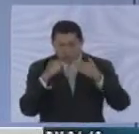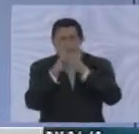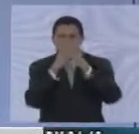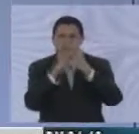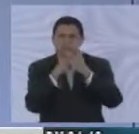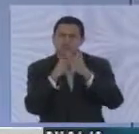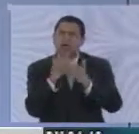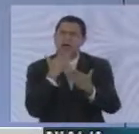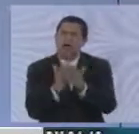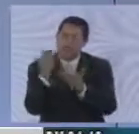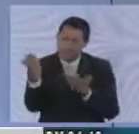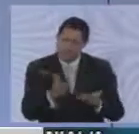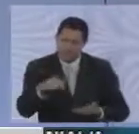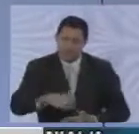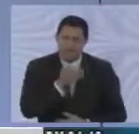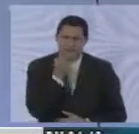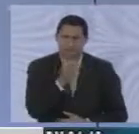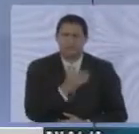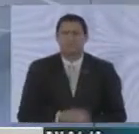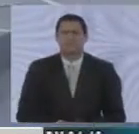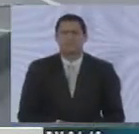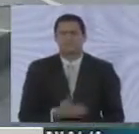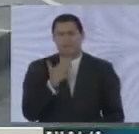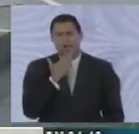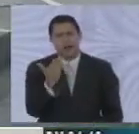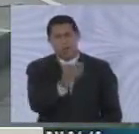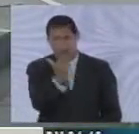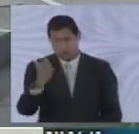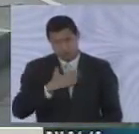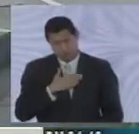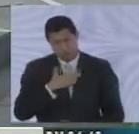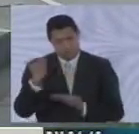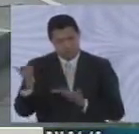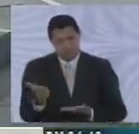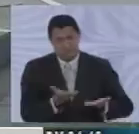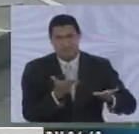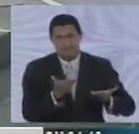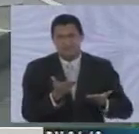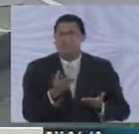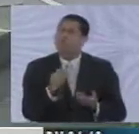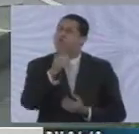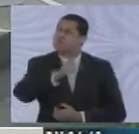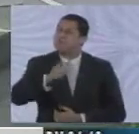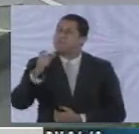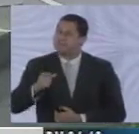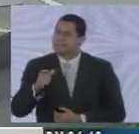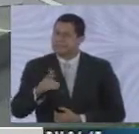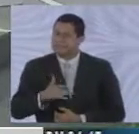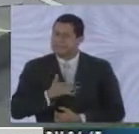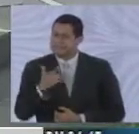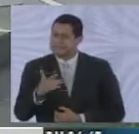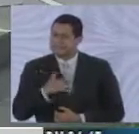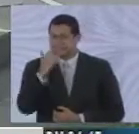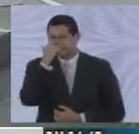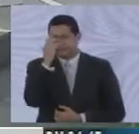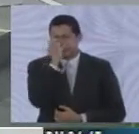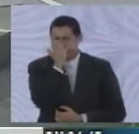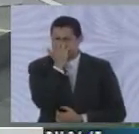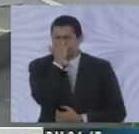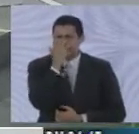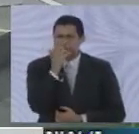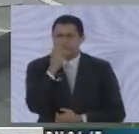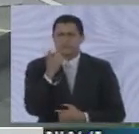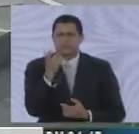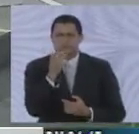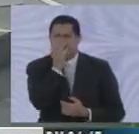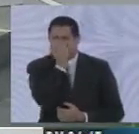nasal. Gracias por acompañarme la tarde de hoy, doctora. Gracias a ustedes por la invitación. Bien, muchas personas siempre sentimos molestias, digamos, algún